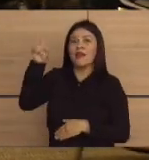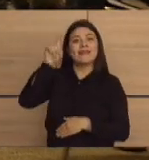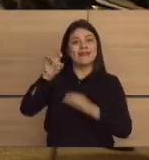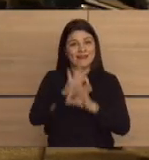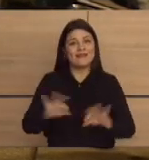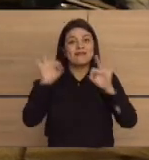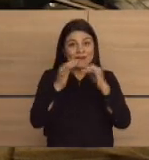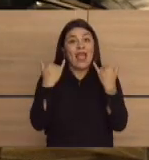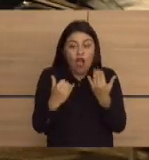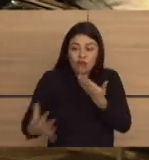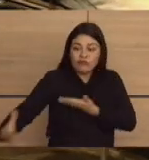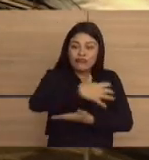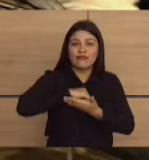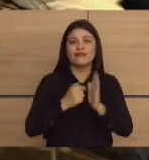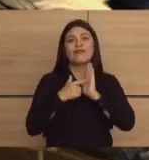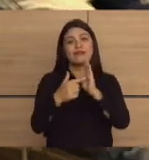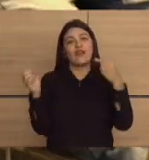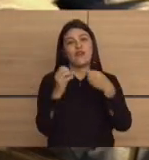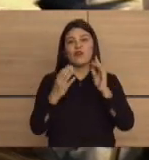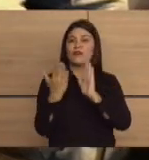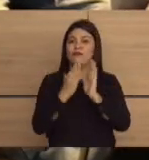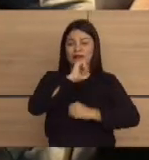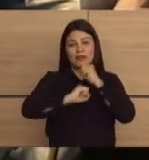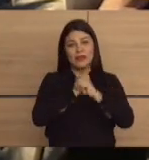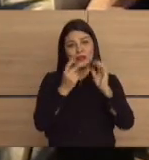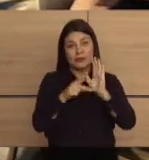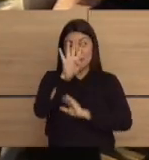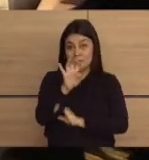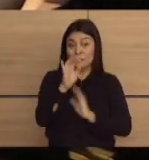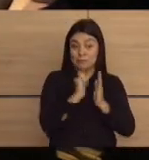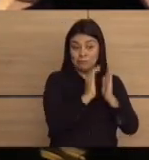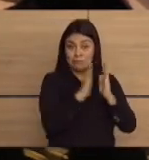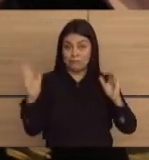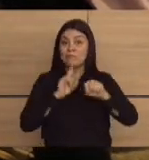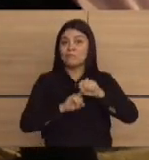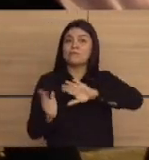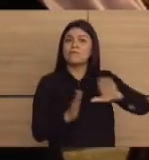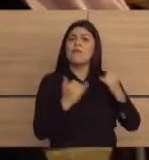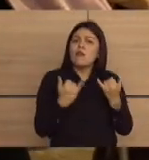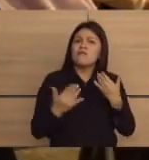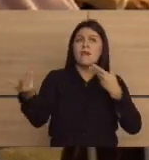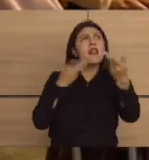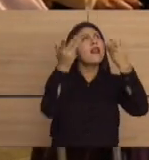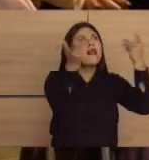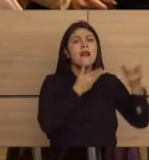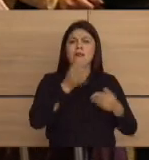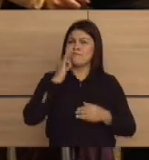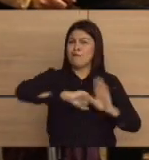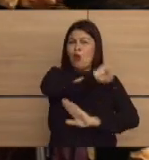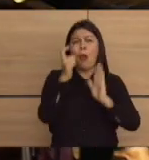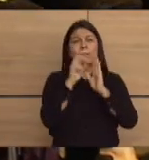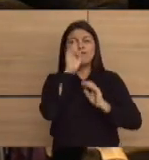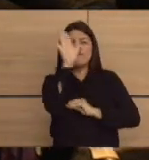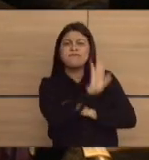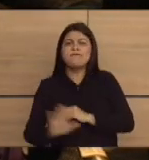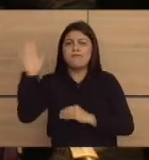en este Foro Educativo Nacional 2019. En esta gran conversación de país, es